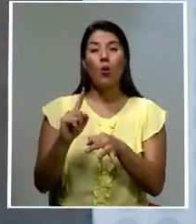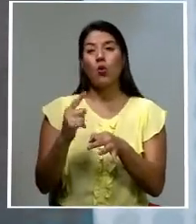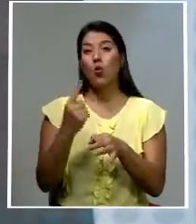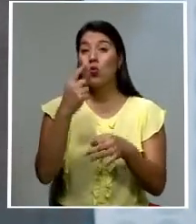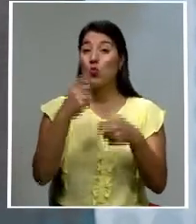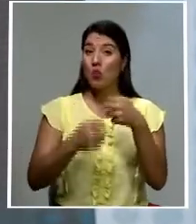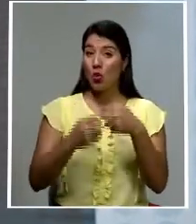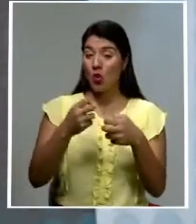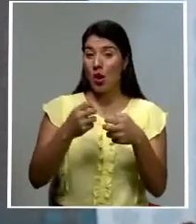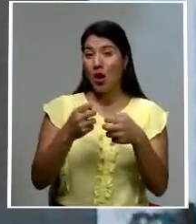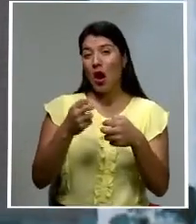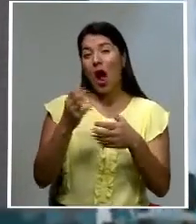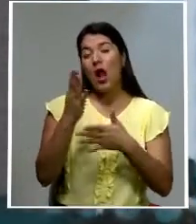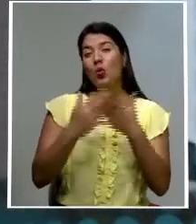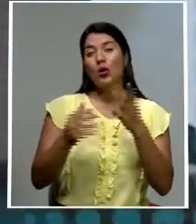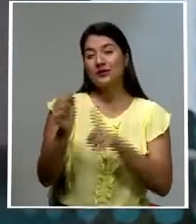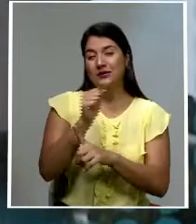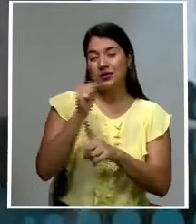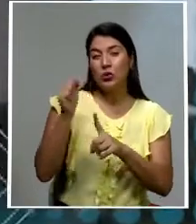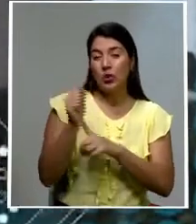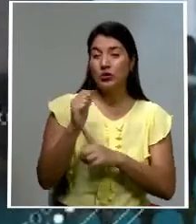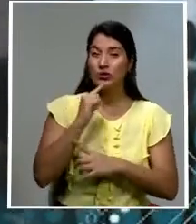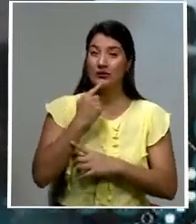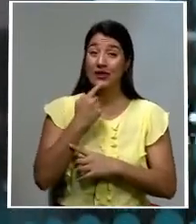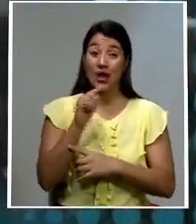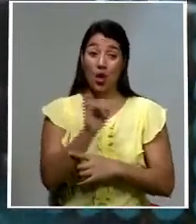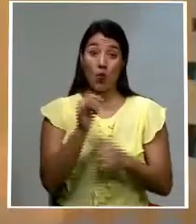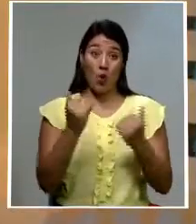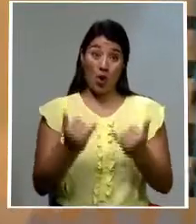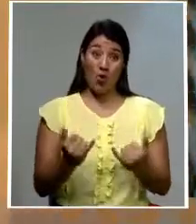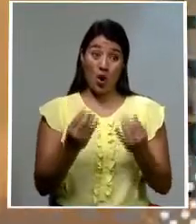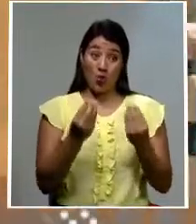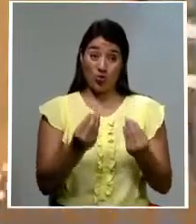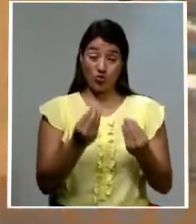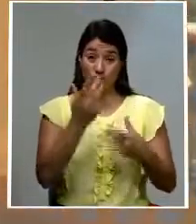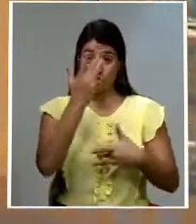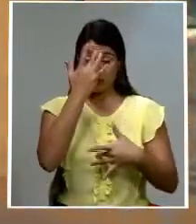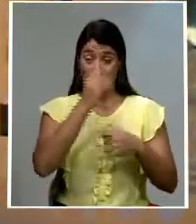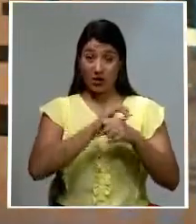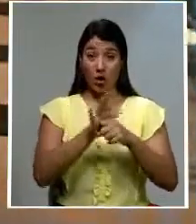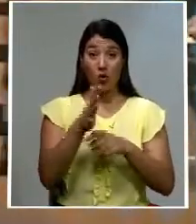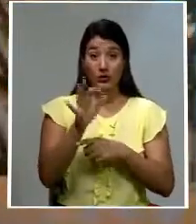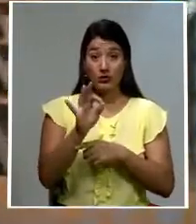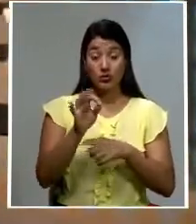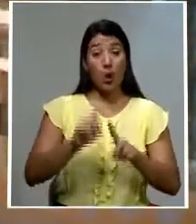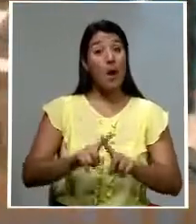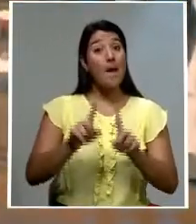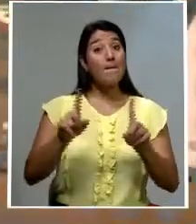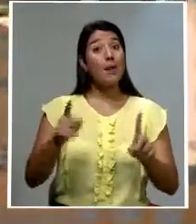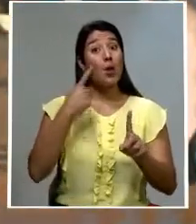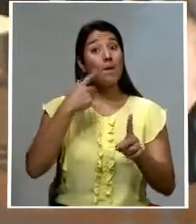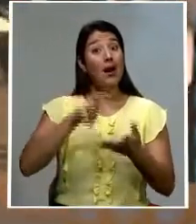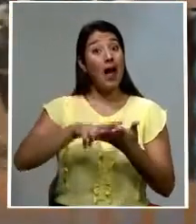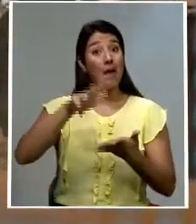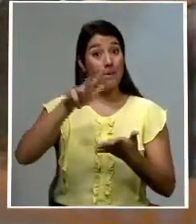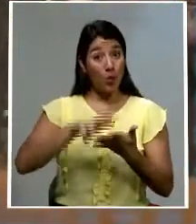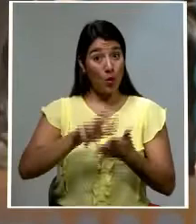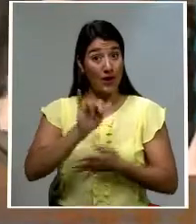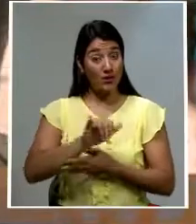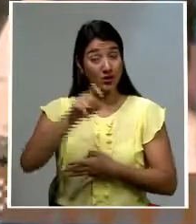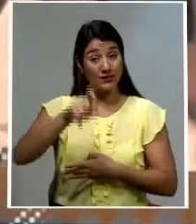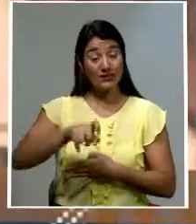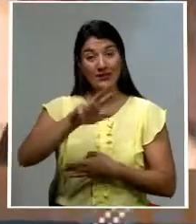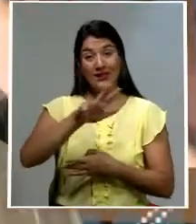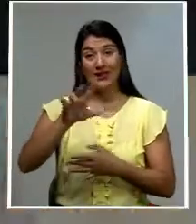vive por los casos de COVID-19 y las órdenes sanitarias, pero para que esto se apruebe deben estar presentes 38